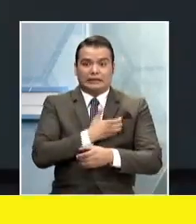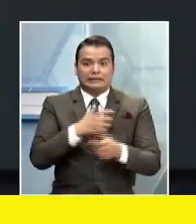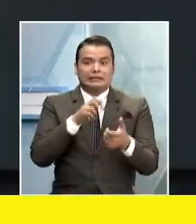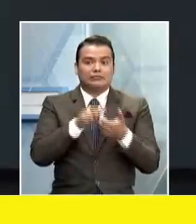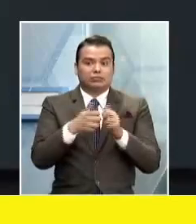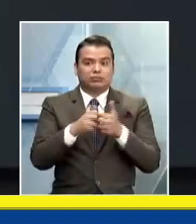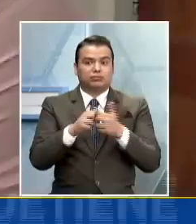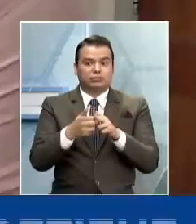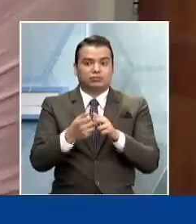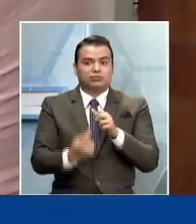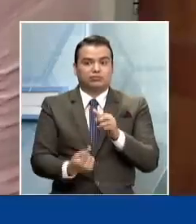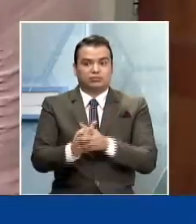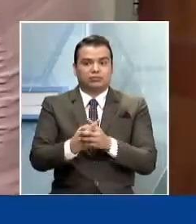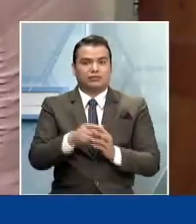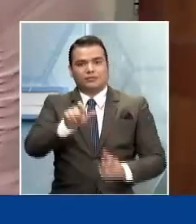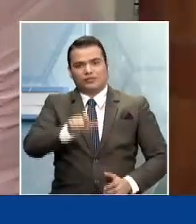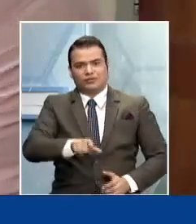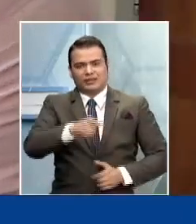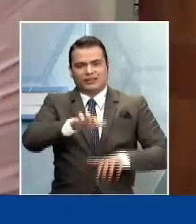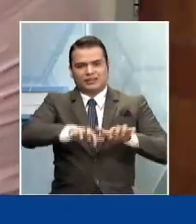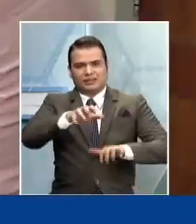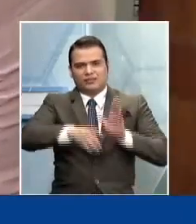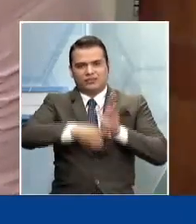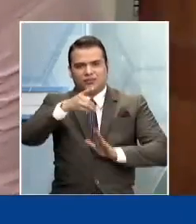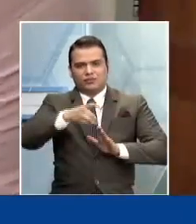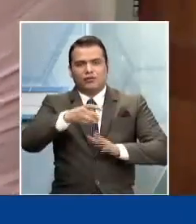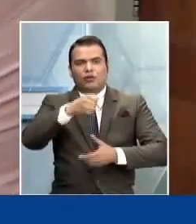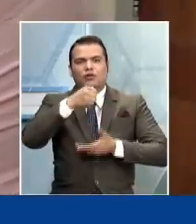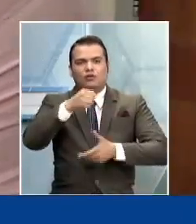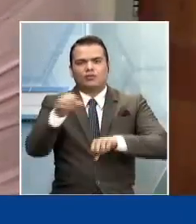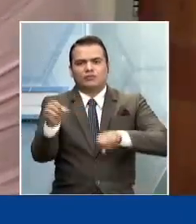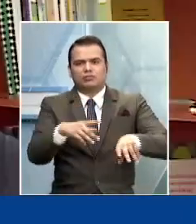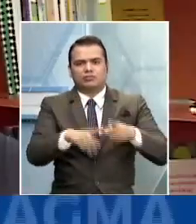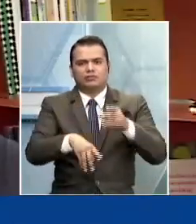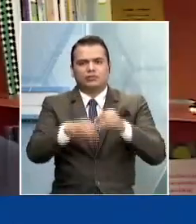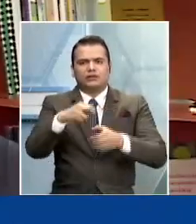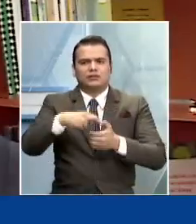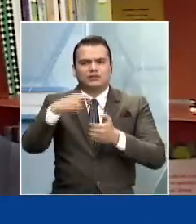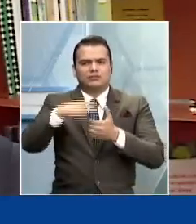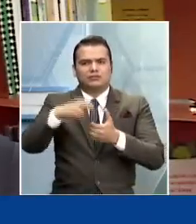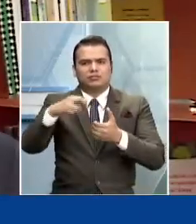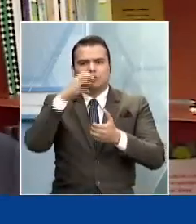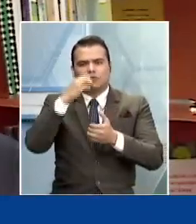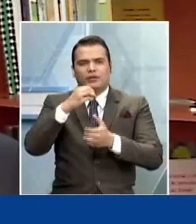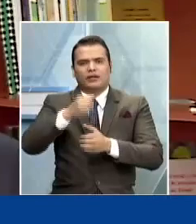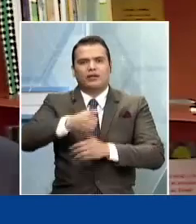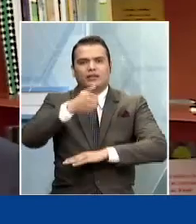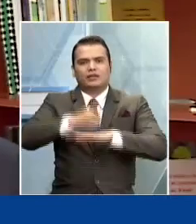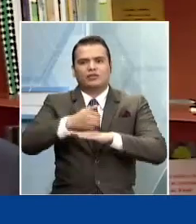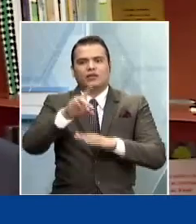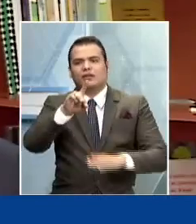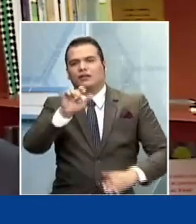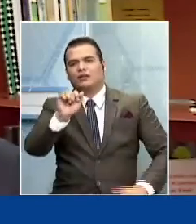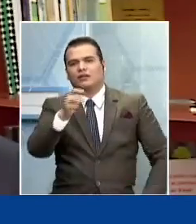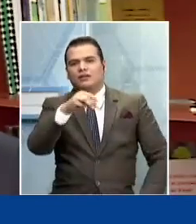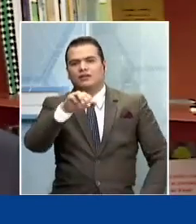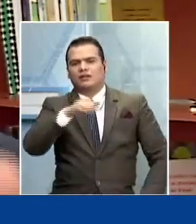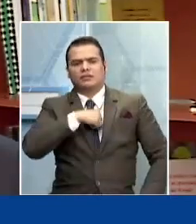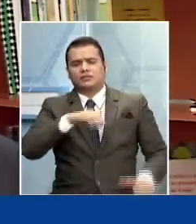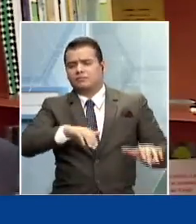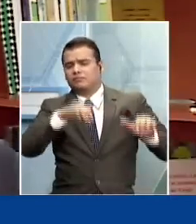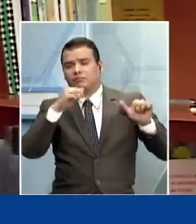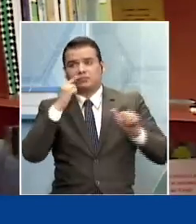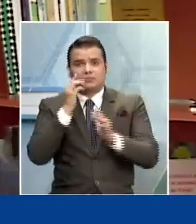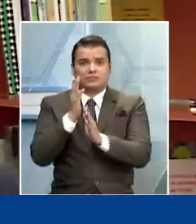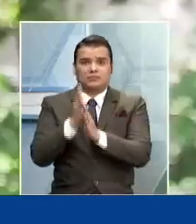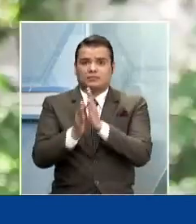Ospina no se detiene. Al retiro de Jemiro Cortés, secretario de Desarrollo Económico, ahora se suma la intempestiva salida de Carlos Calderón, director del DATMA, quien salió por la puerta de atrás y se fue